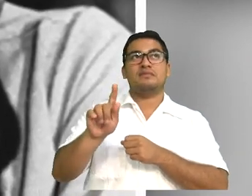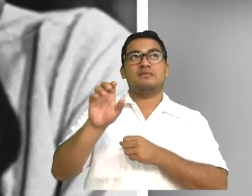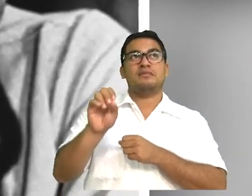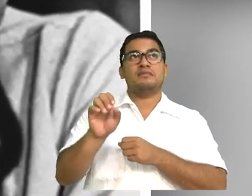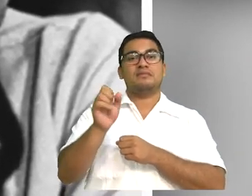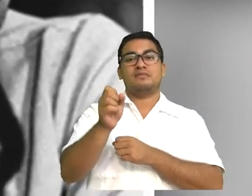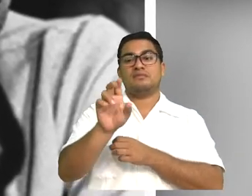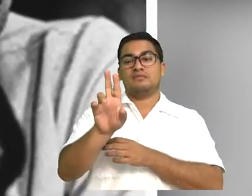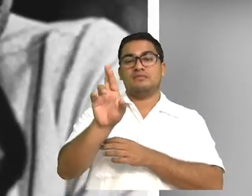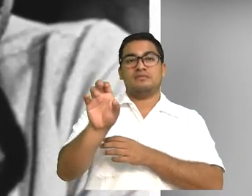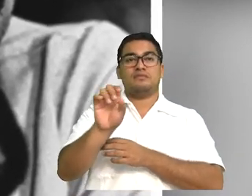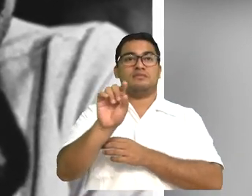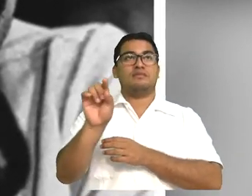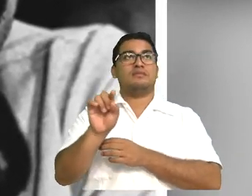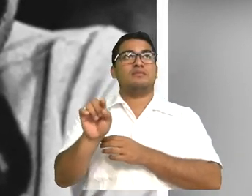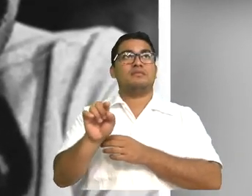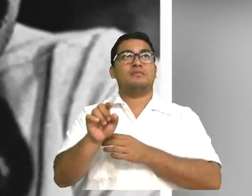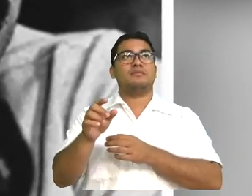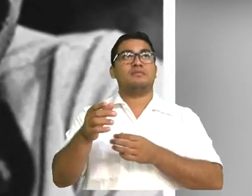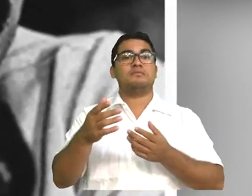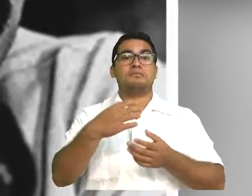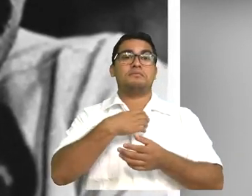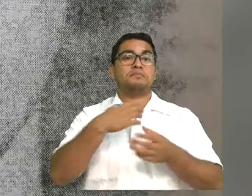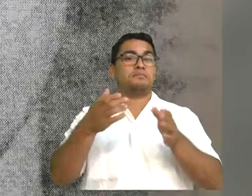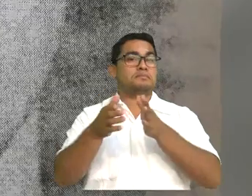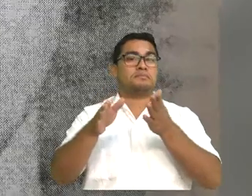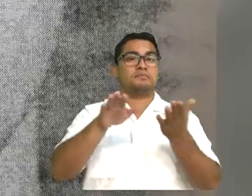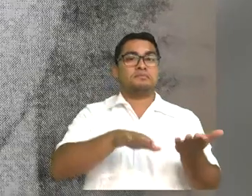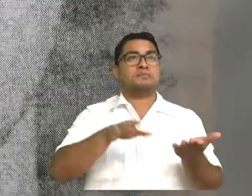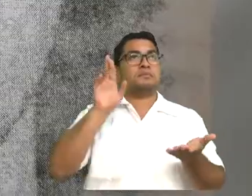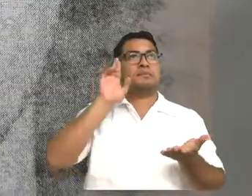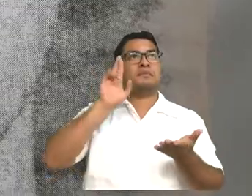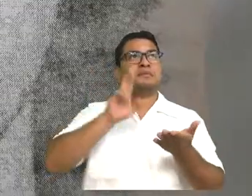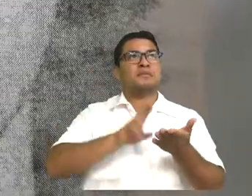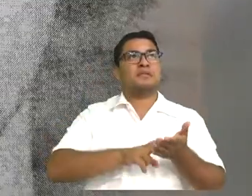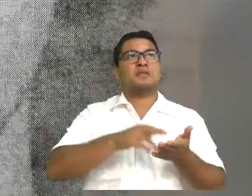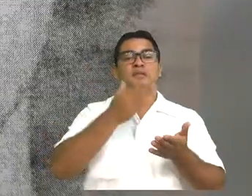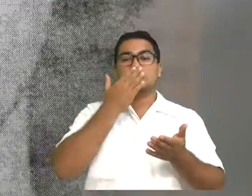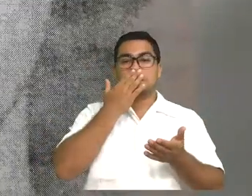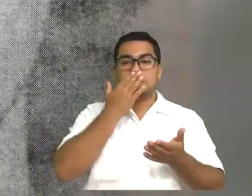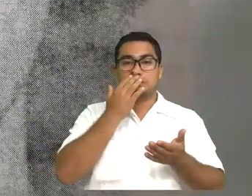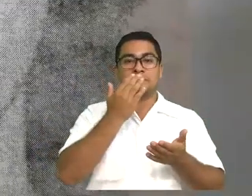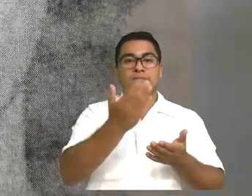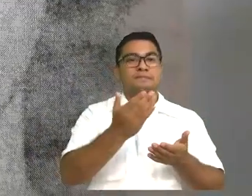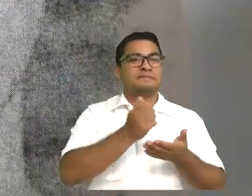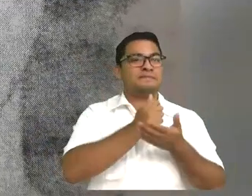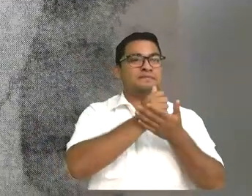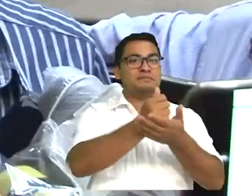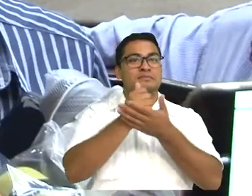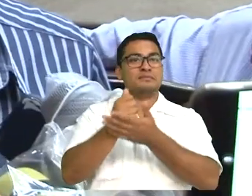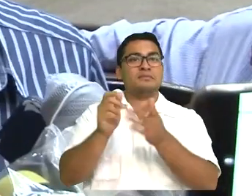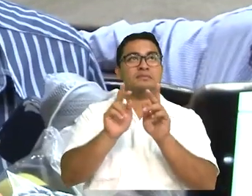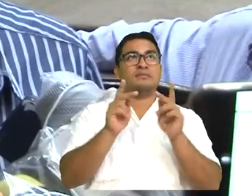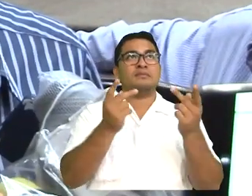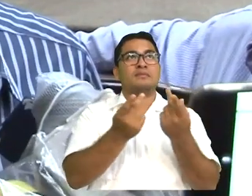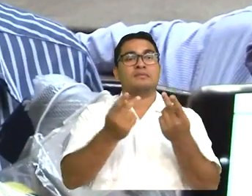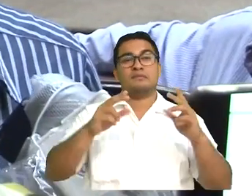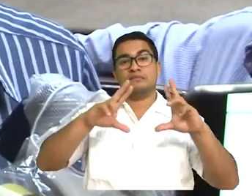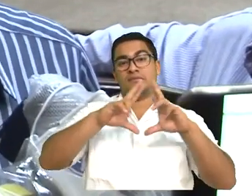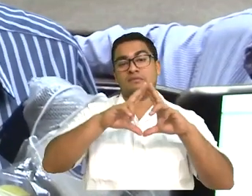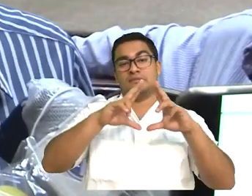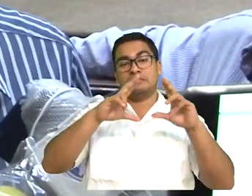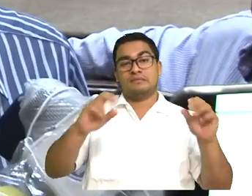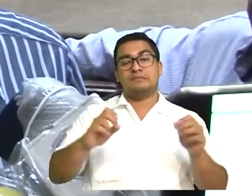quien transitó a otro plano de vida, dejando un amplio legado de servicio al pueblo nicaragüense. También